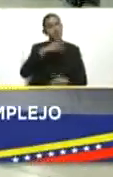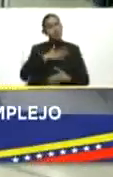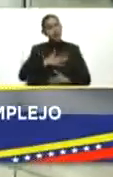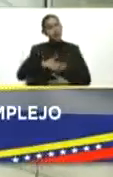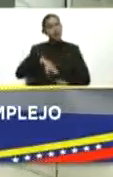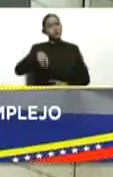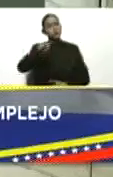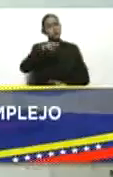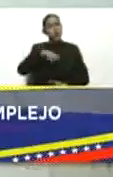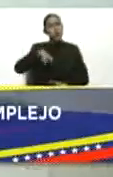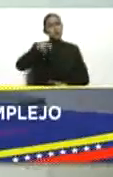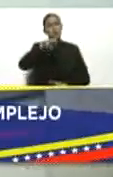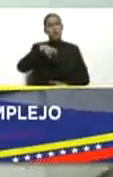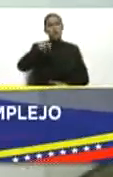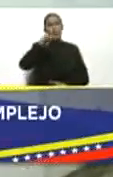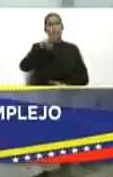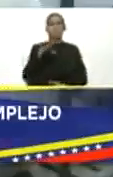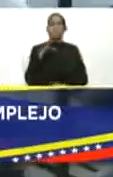como dice mi jefe.